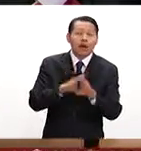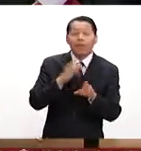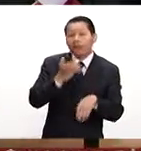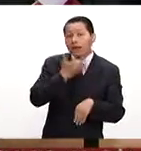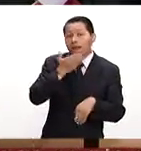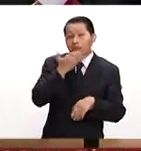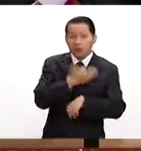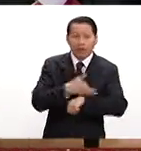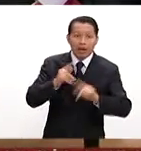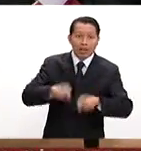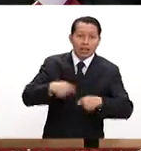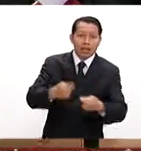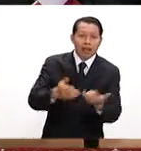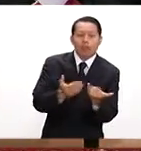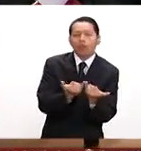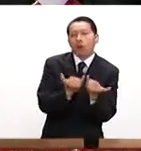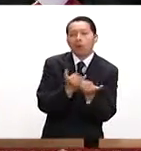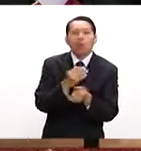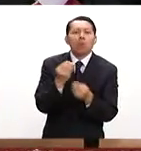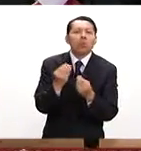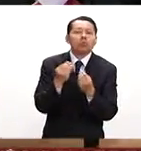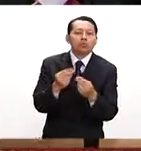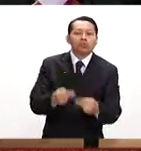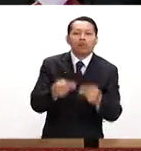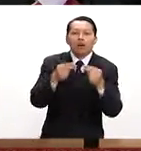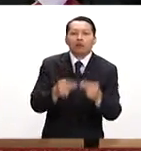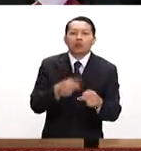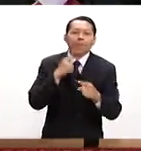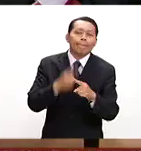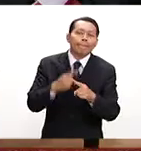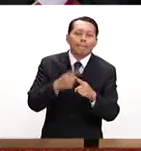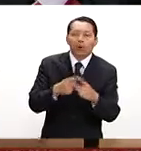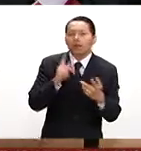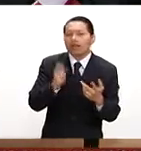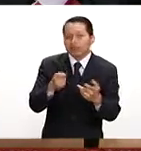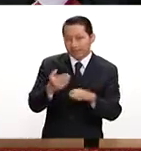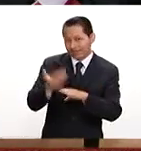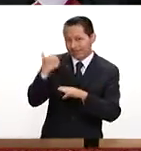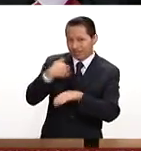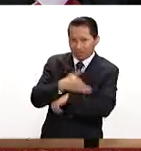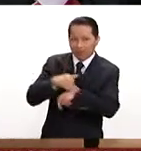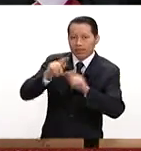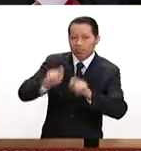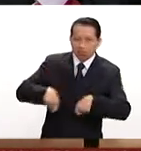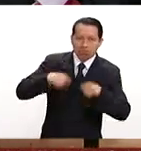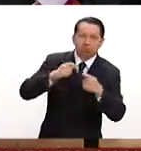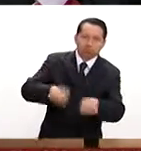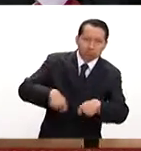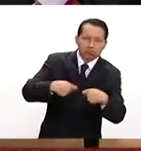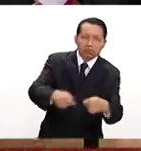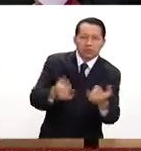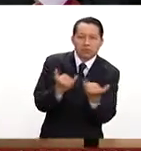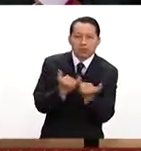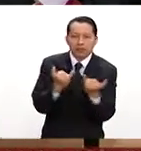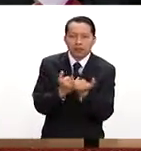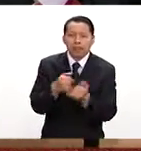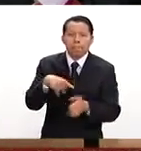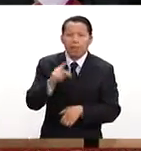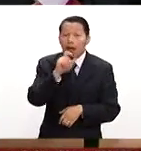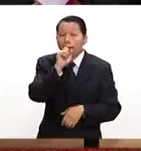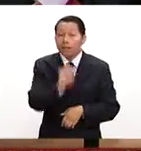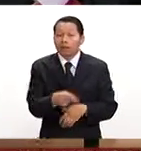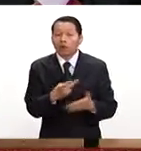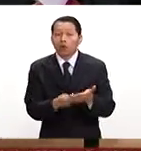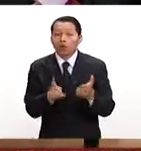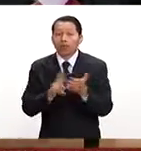tradición familiar, es decir, muchos de ellos tienen estos negocios porque en sus familias los tenían y los han venido manteniendo, pero también tiene que ver